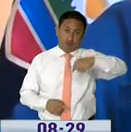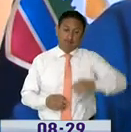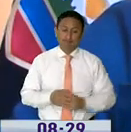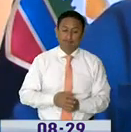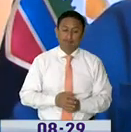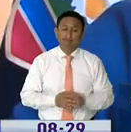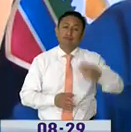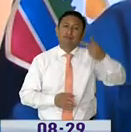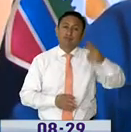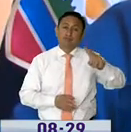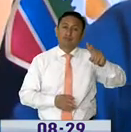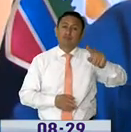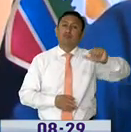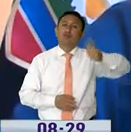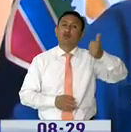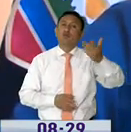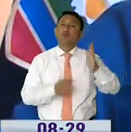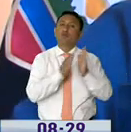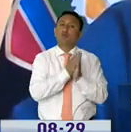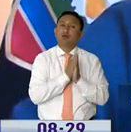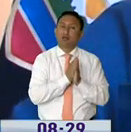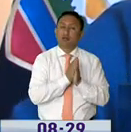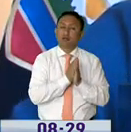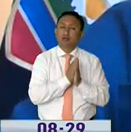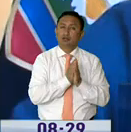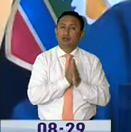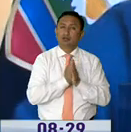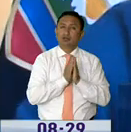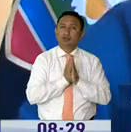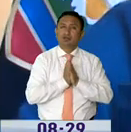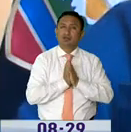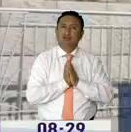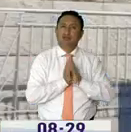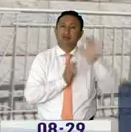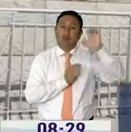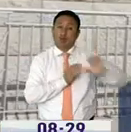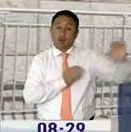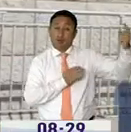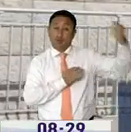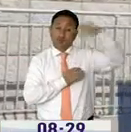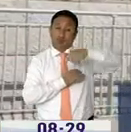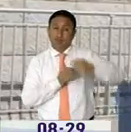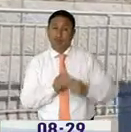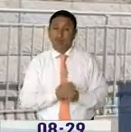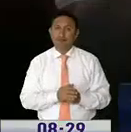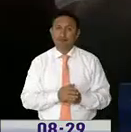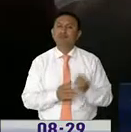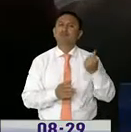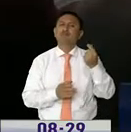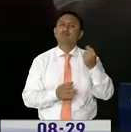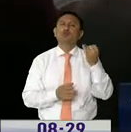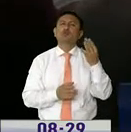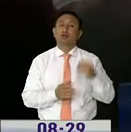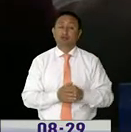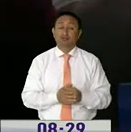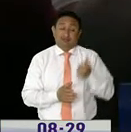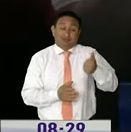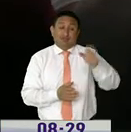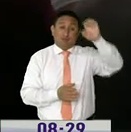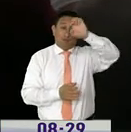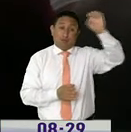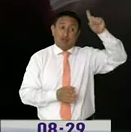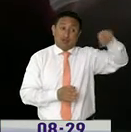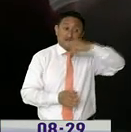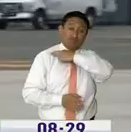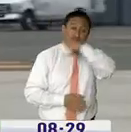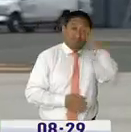y también estamos receptando un vuelo de Europa. Sobre los costos de los boletos, las aerolíneas tienen la